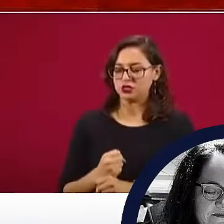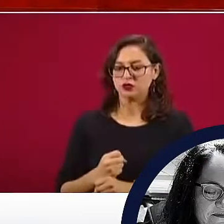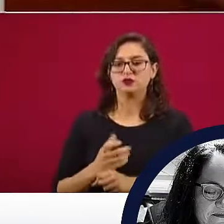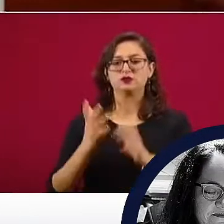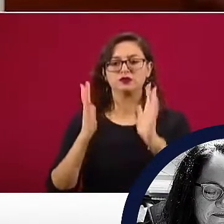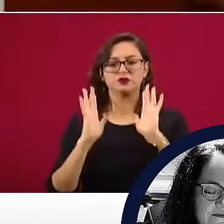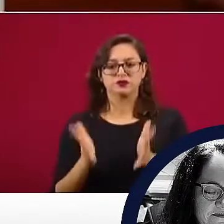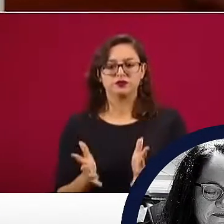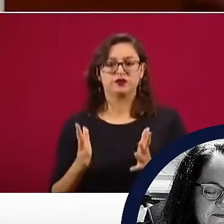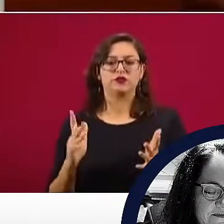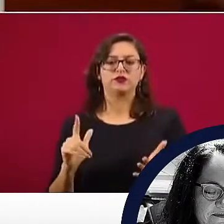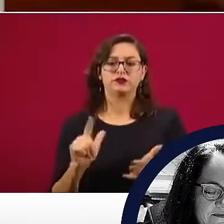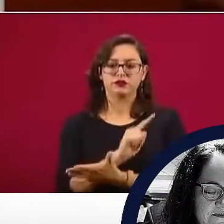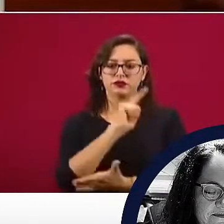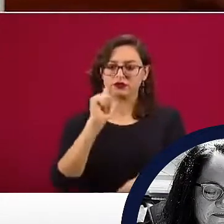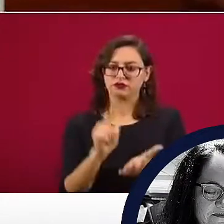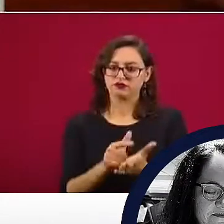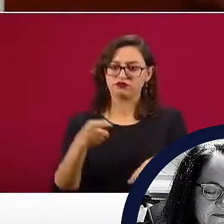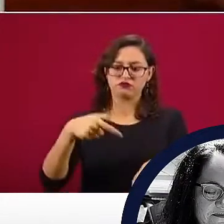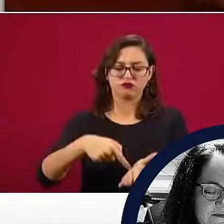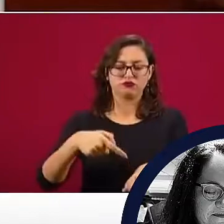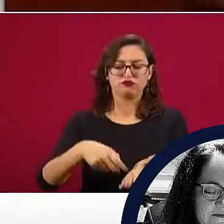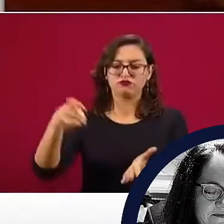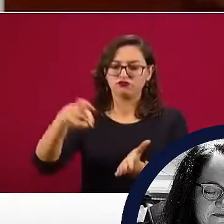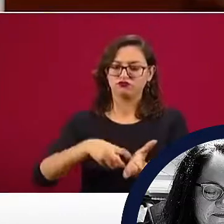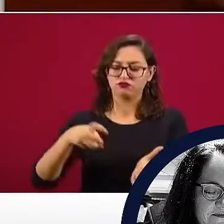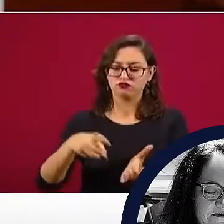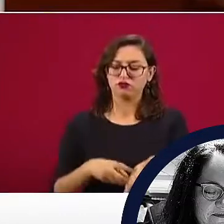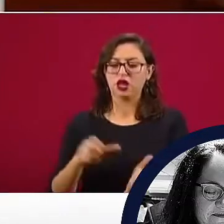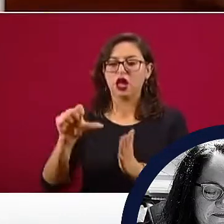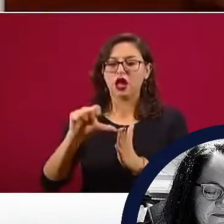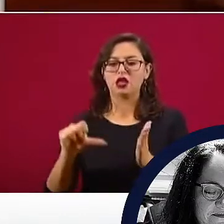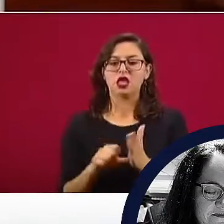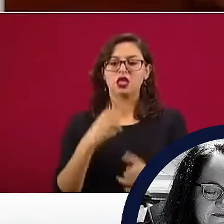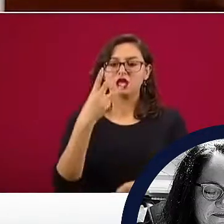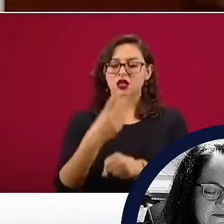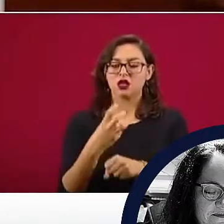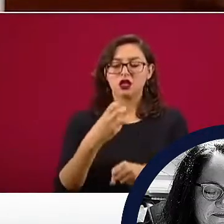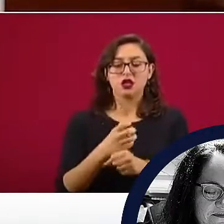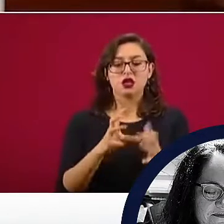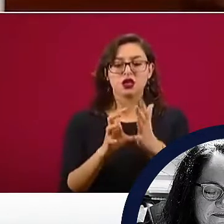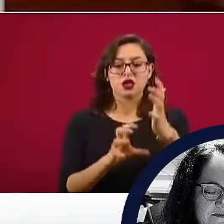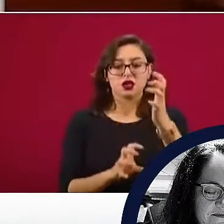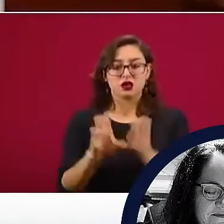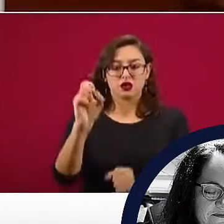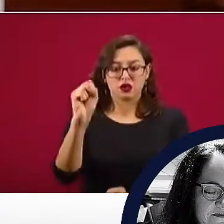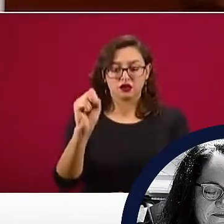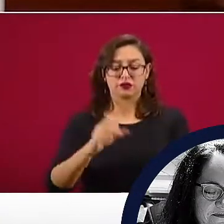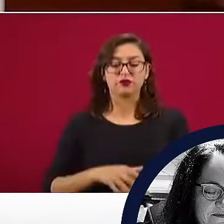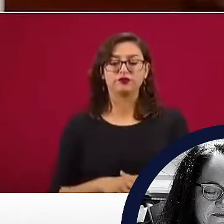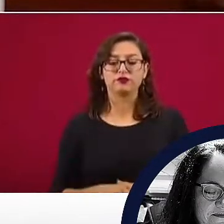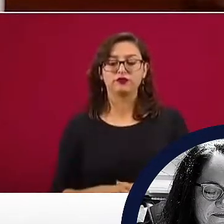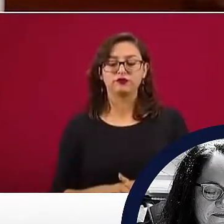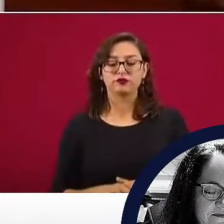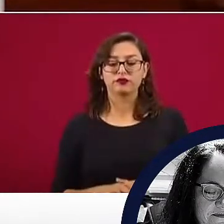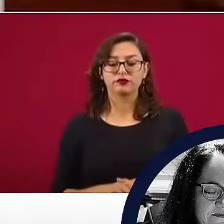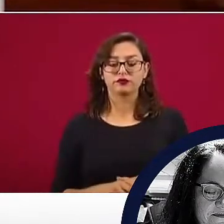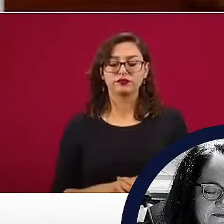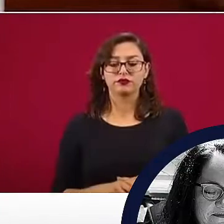Entonces, y muchas veces es así con, por ejemplo, niños con autismo que no necesariamente se la pasan bien frente a la